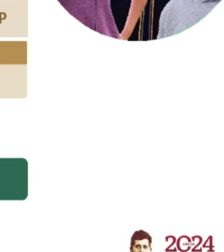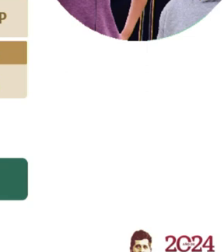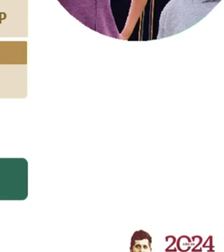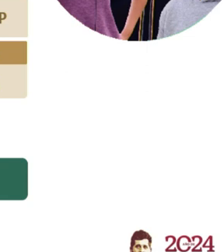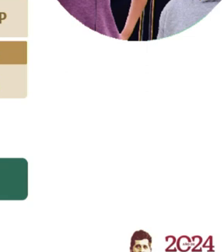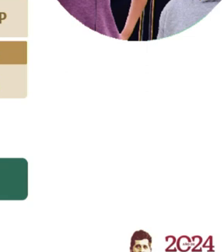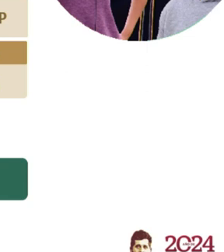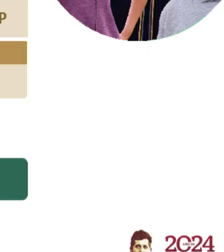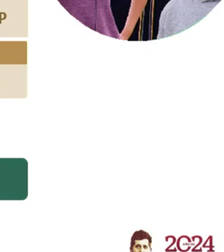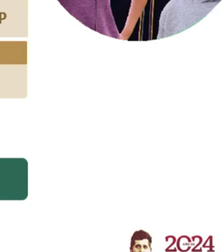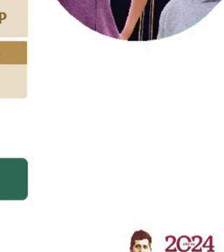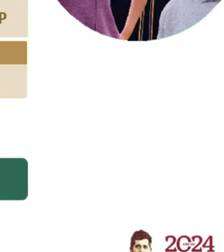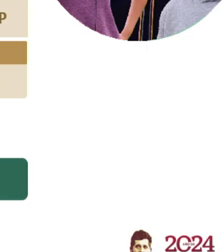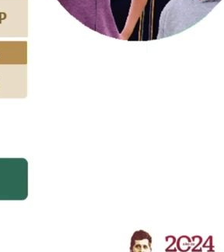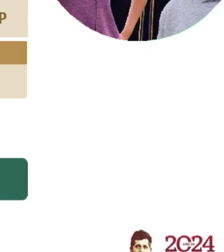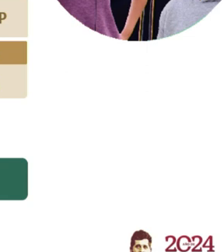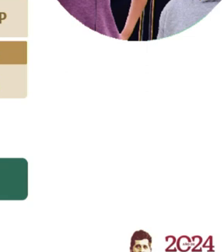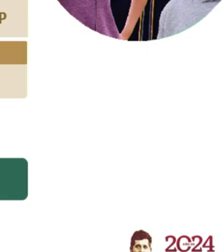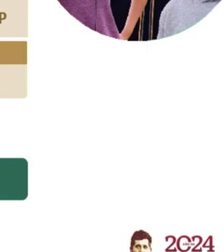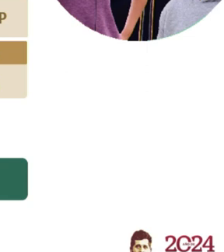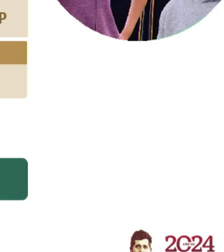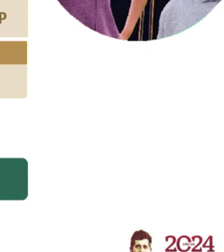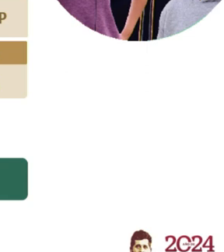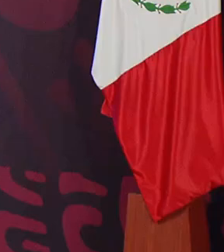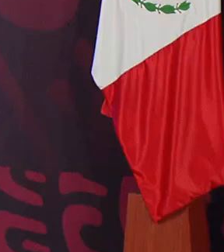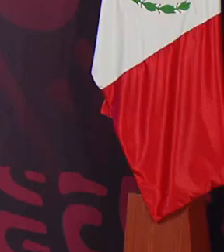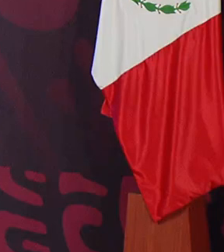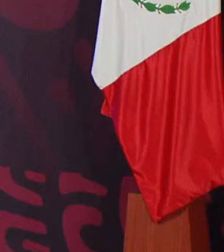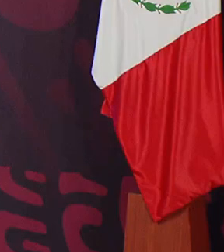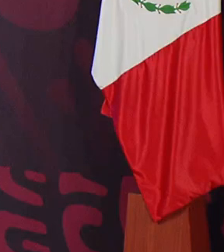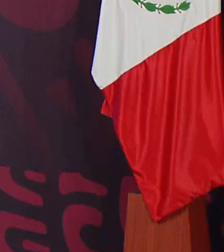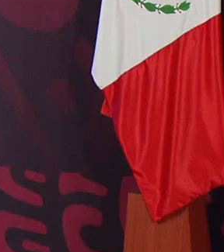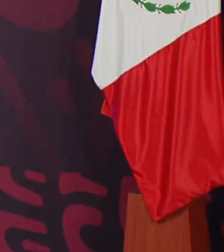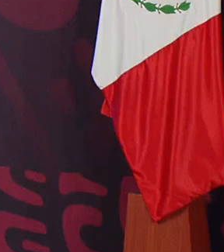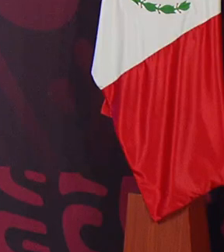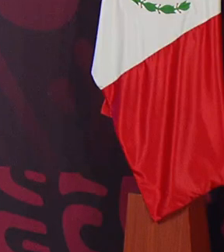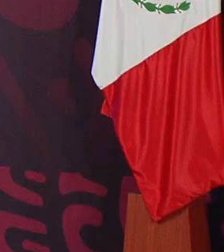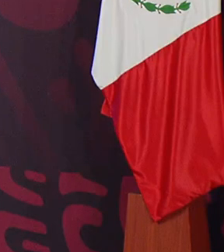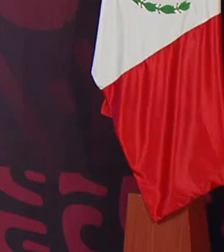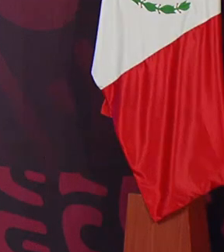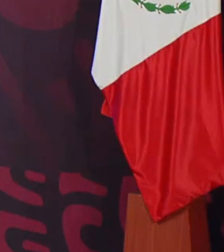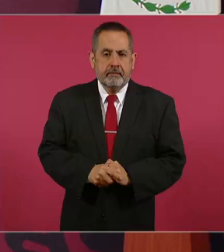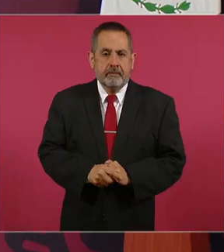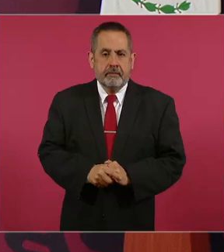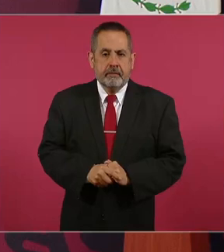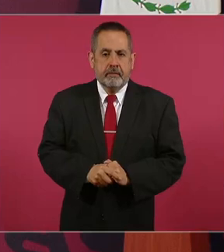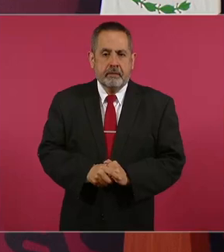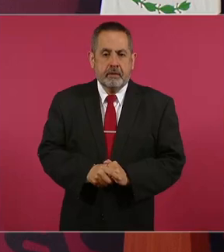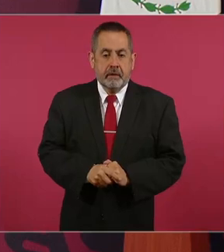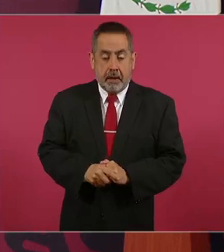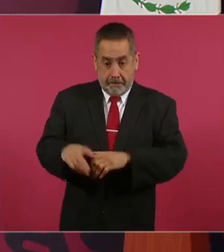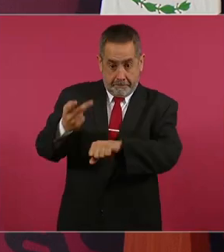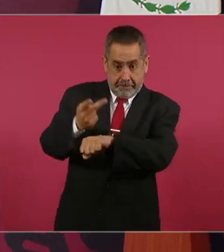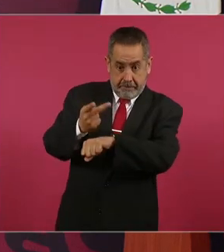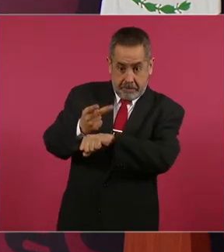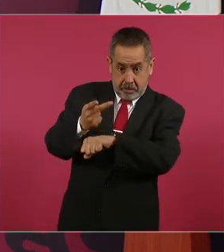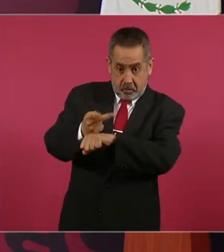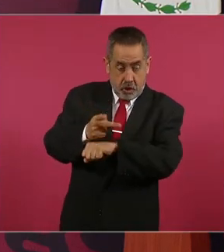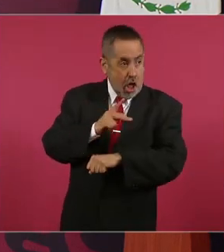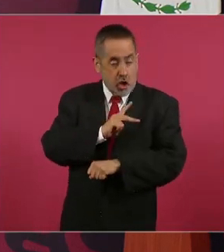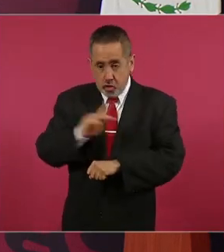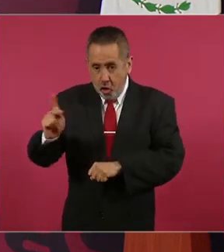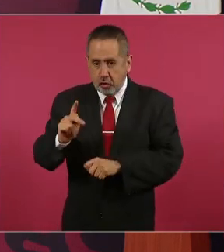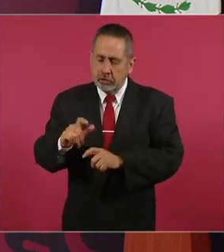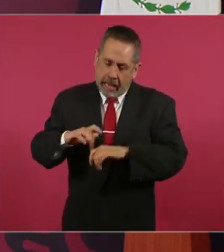universal, todo el que estudia en el nivel de preparatoria tiene una beca,